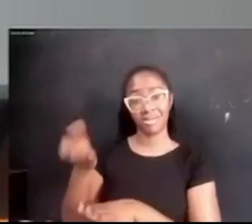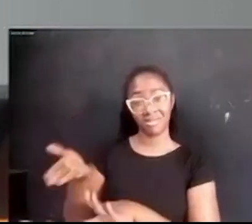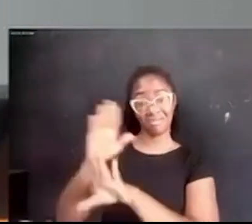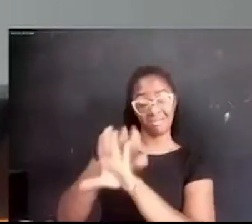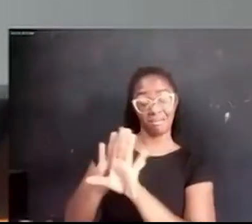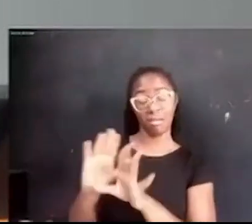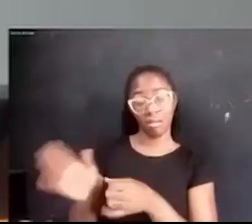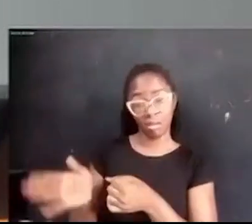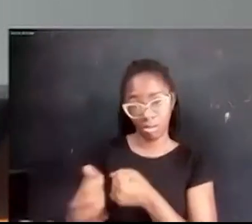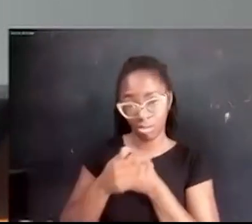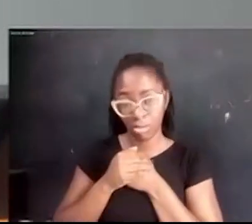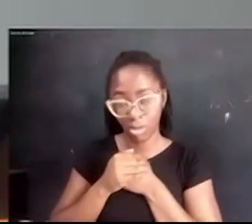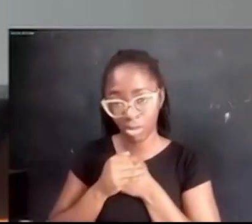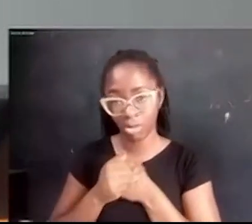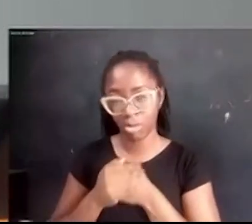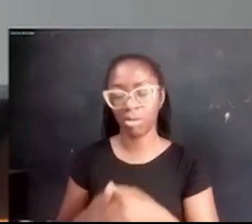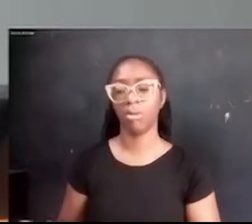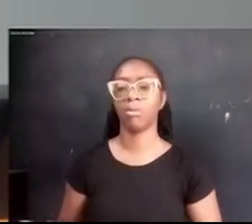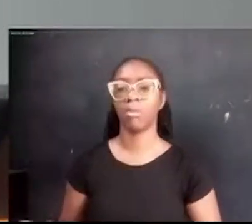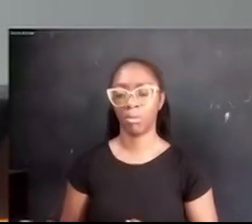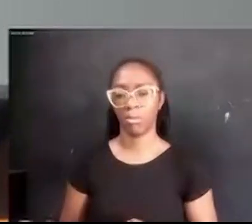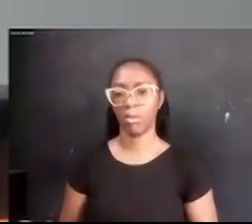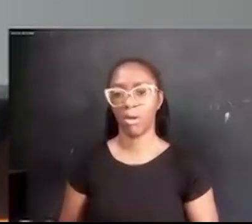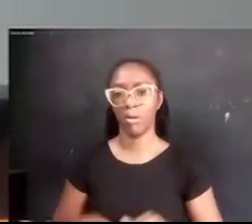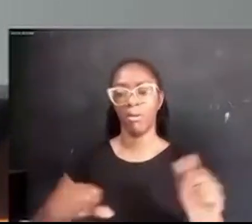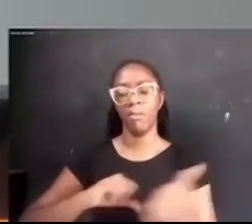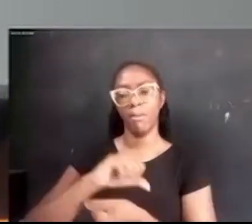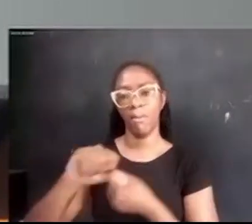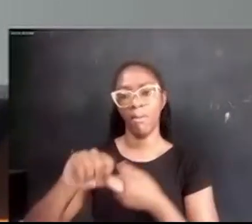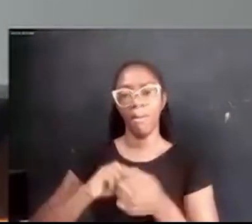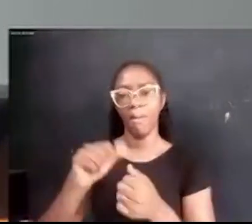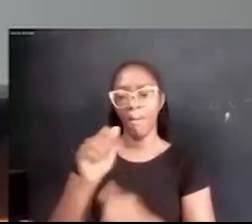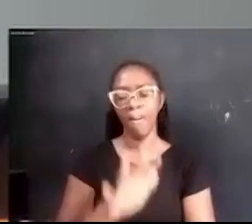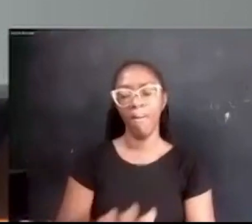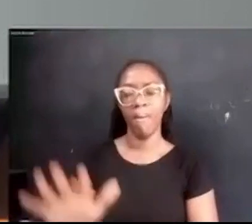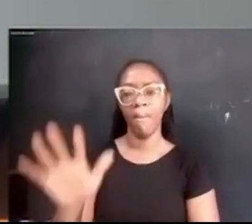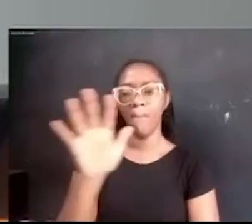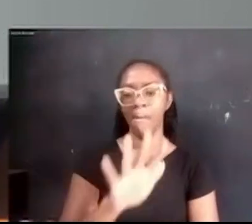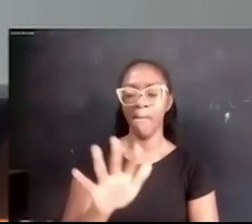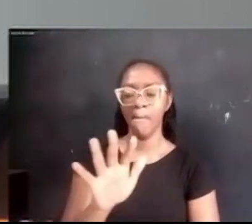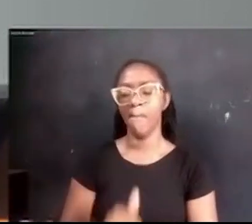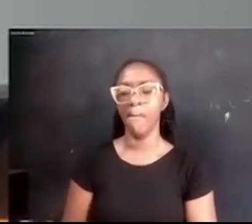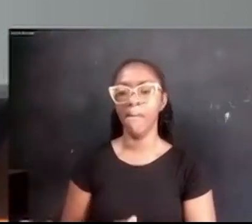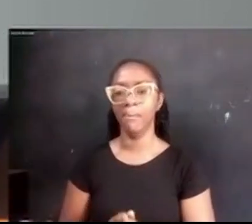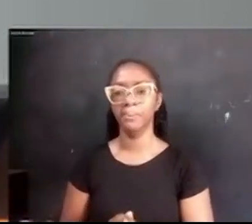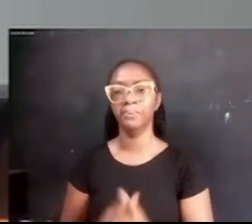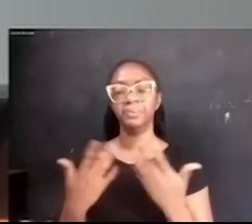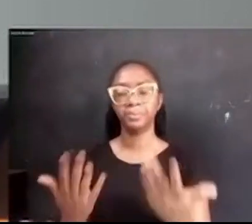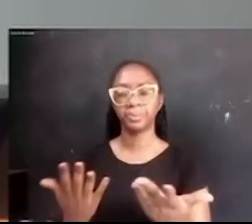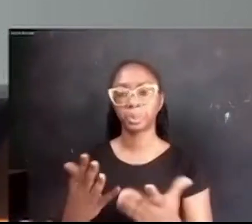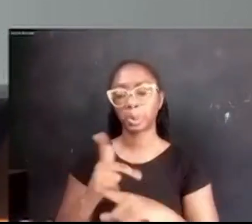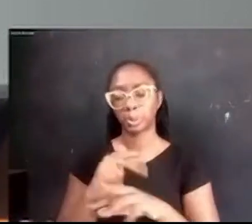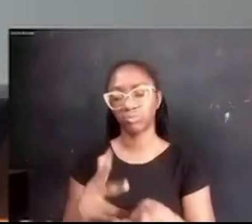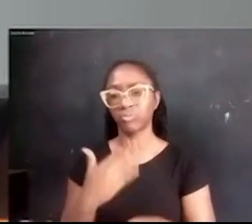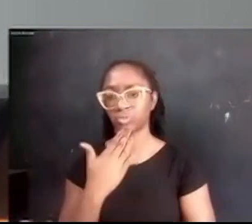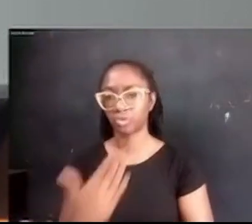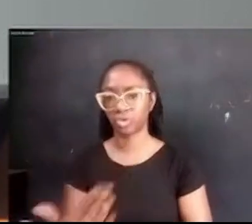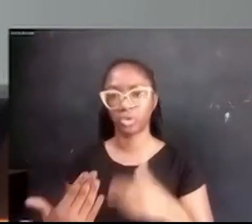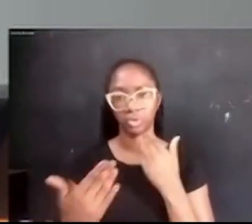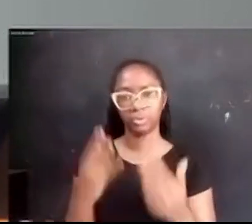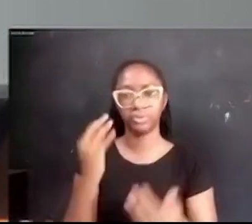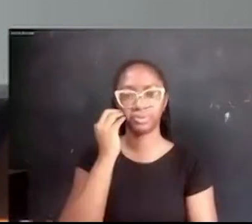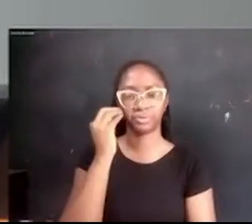expresarse formalmente y de argumentarse. Son formas de pensar que parecen naturales